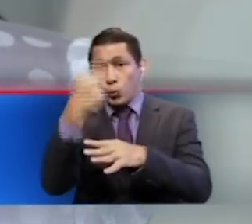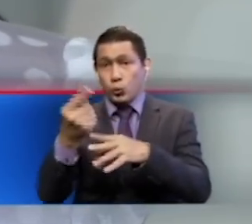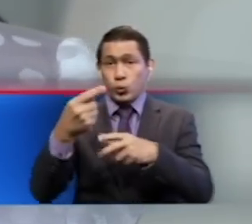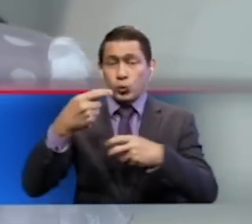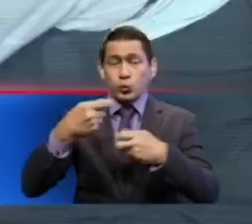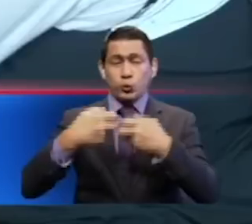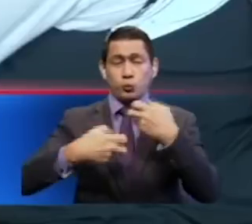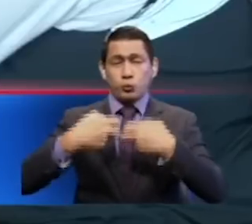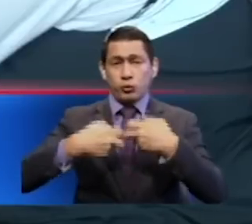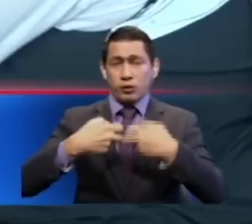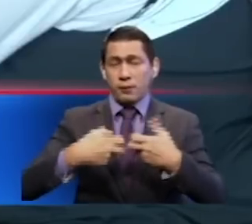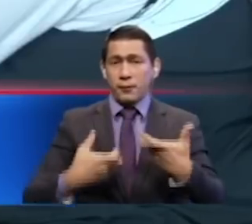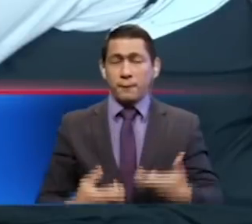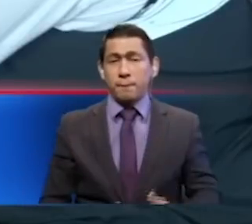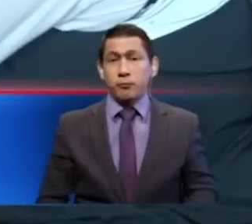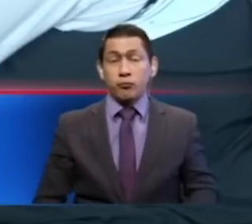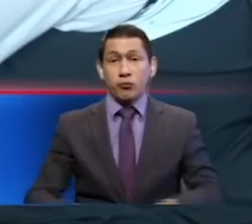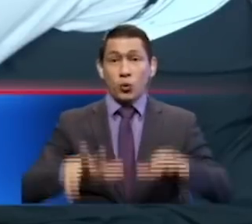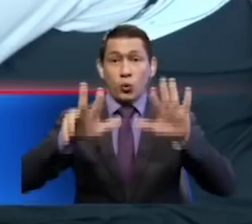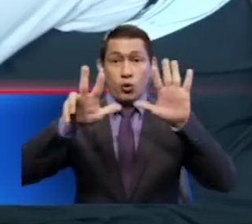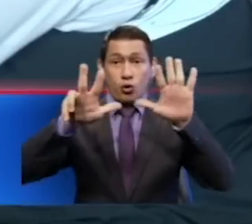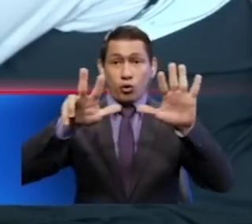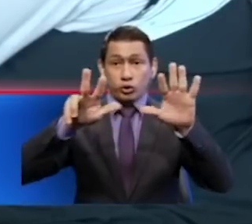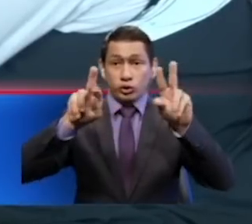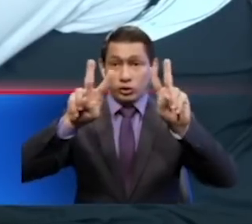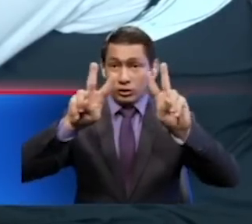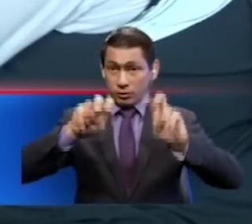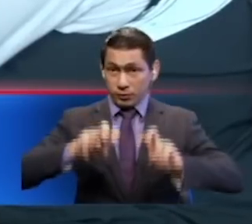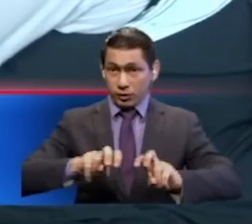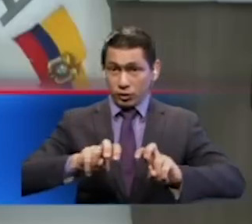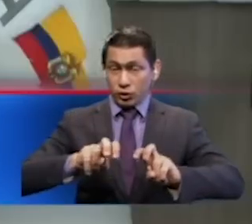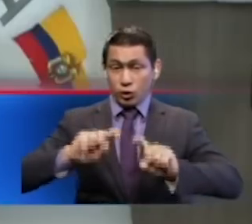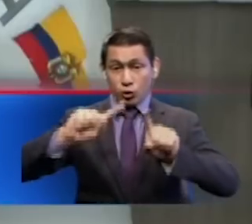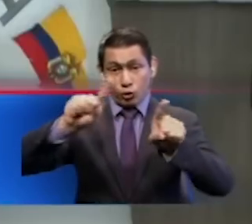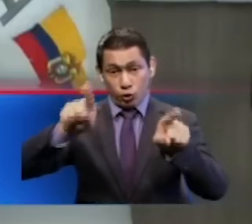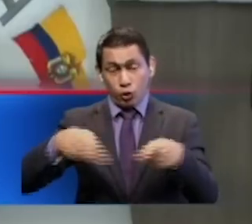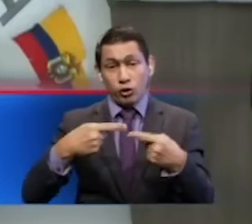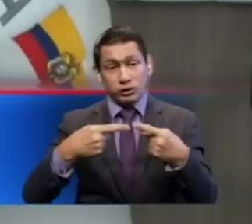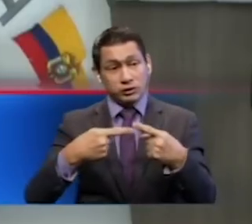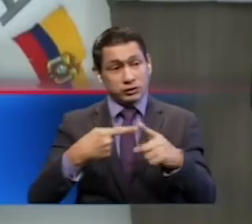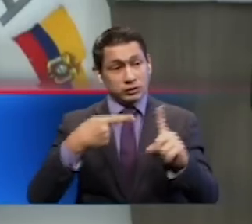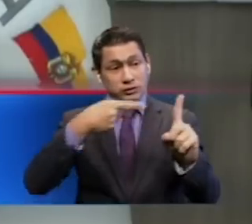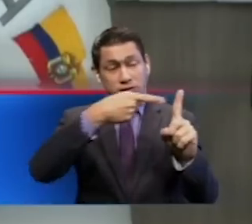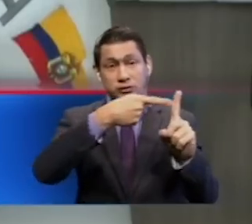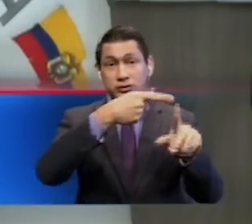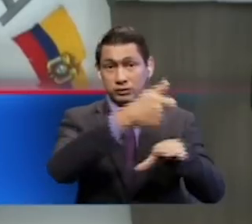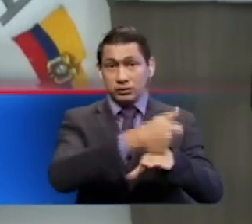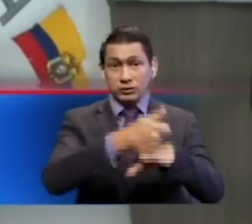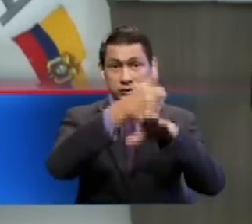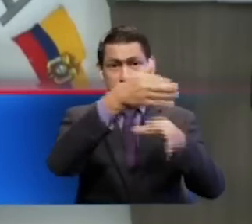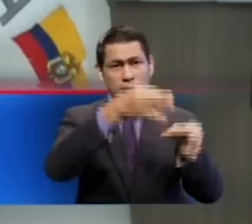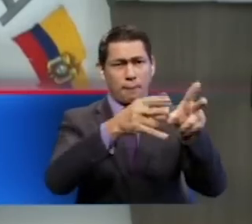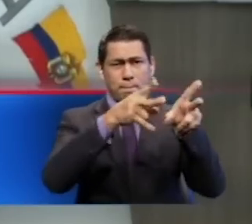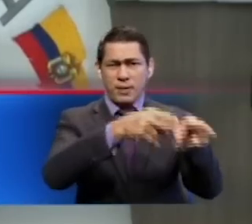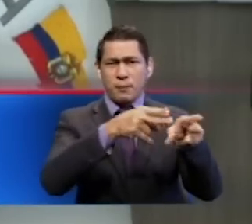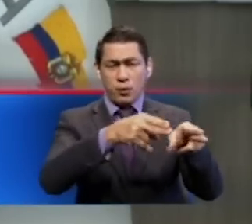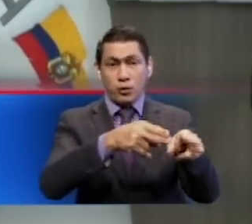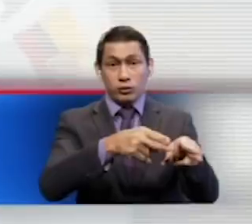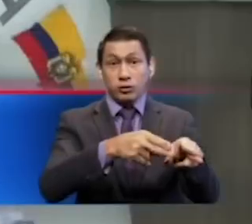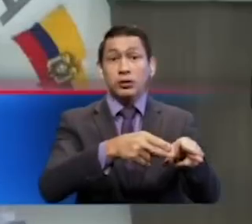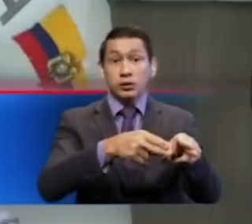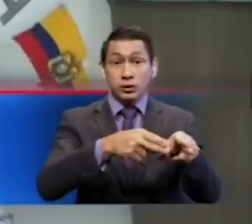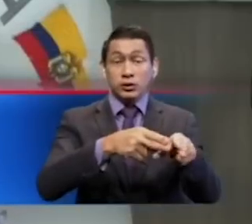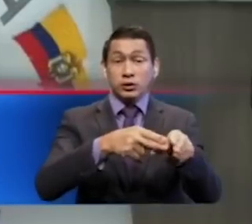magistrado. 8 expedientes en contra de él, de la cual 6 están en estado pasivo, han sido